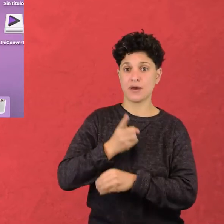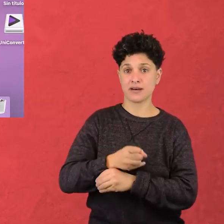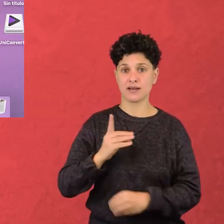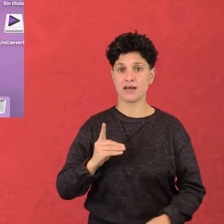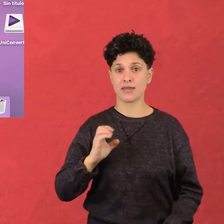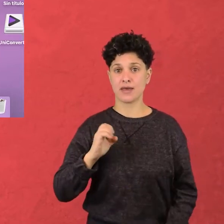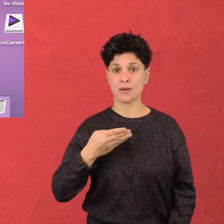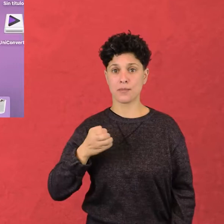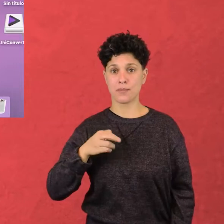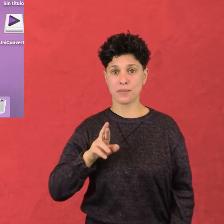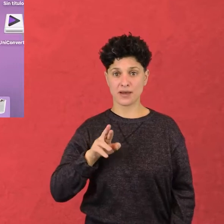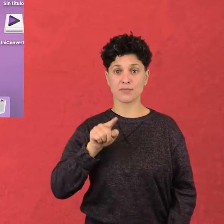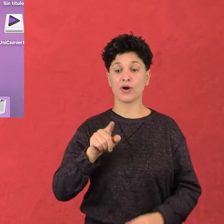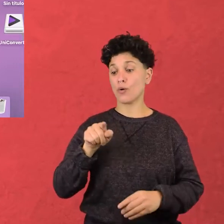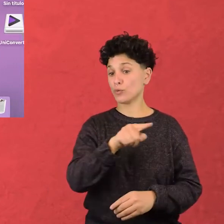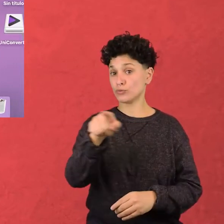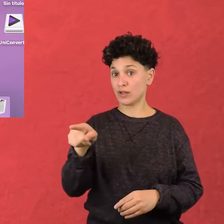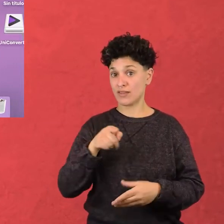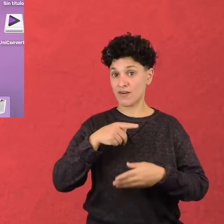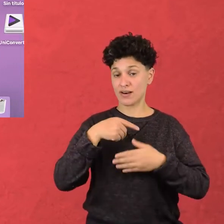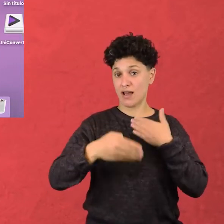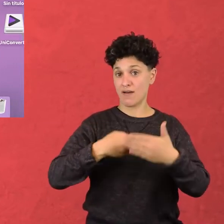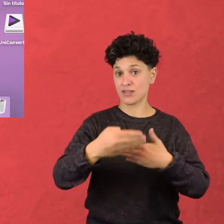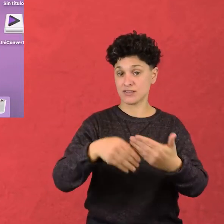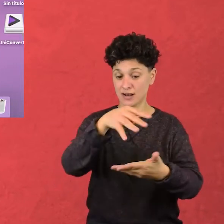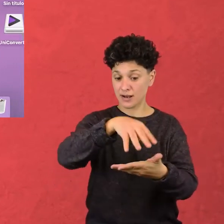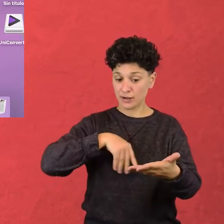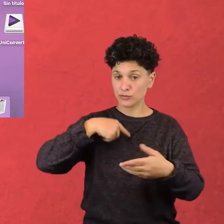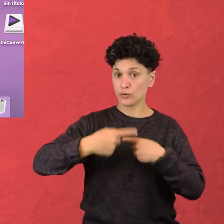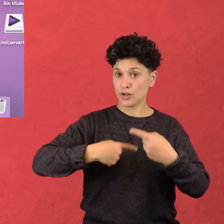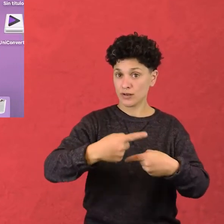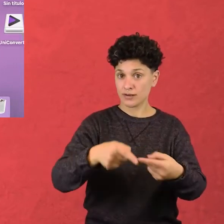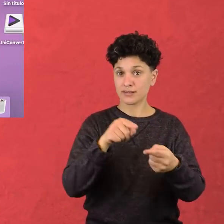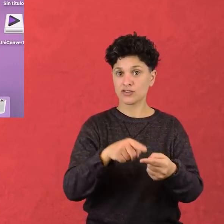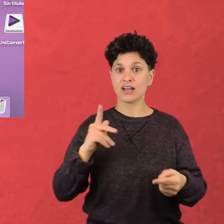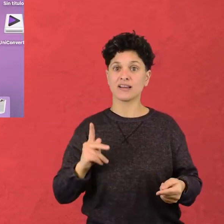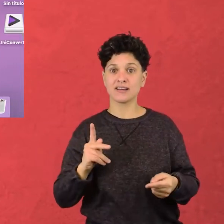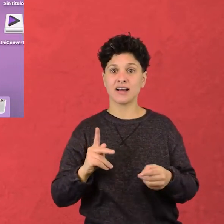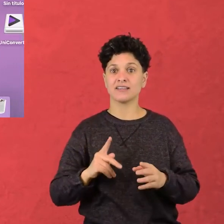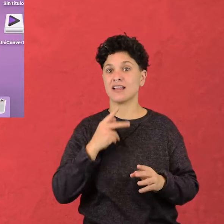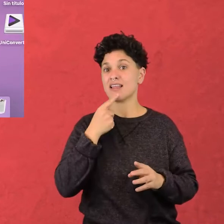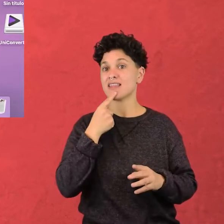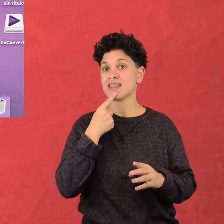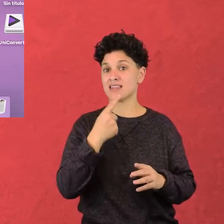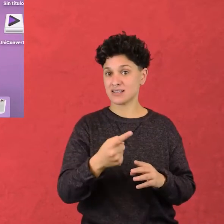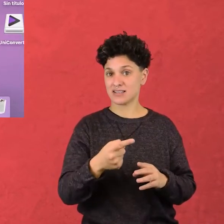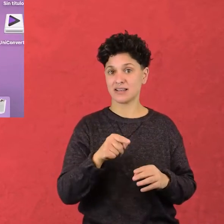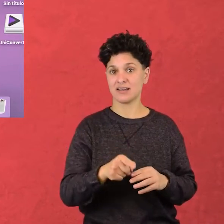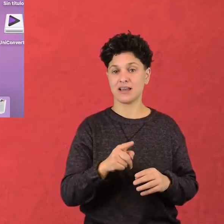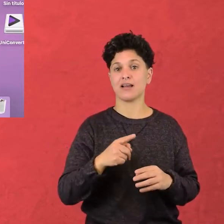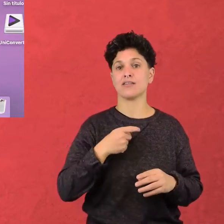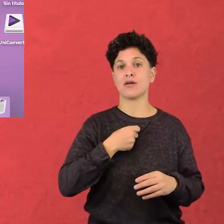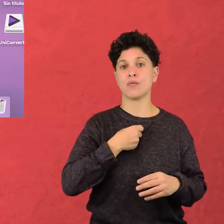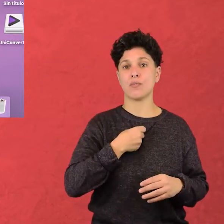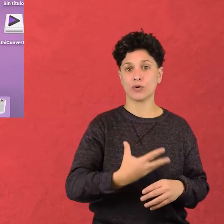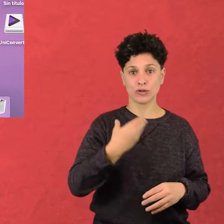y a estos conjuntos de conceptos asociados le agrego deber, porque ustedes van a avanzar en la lectura del capítulo 1 y se